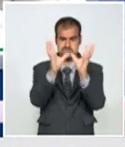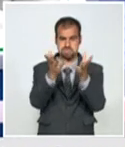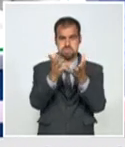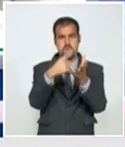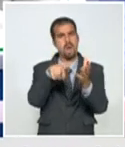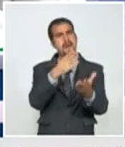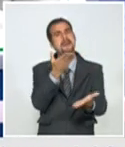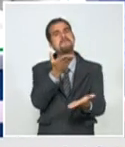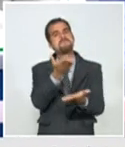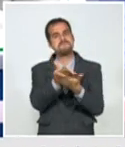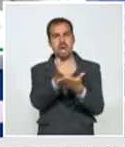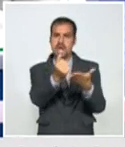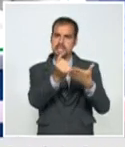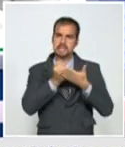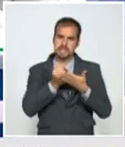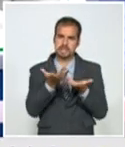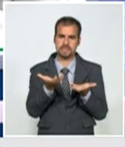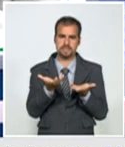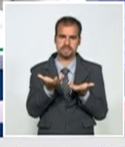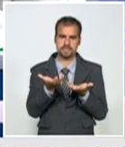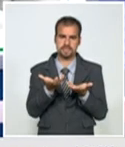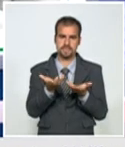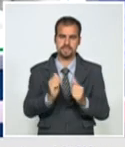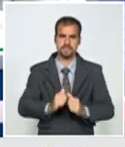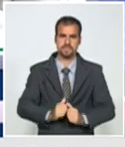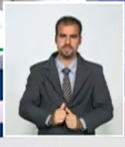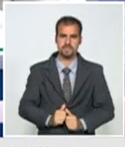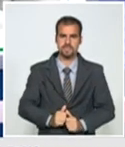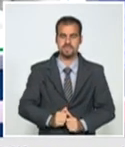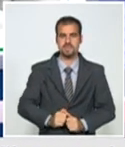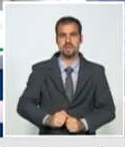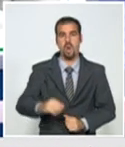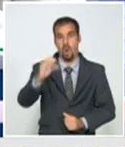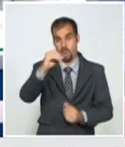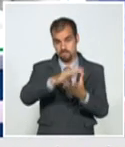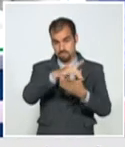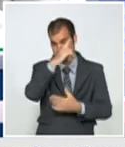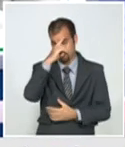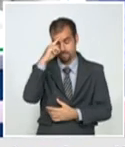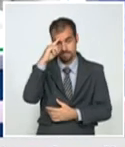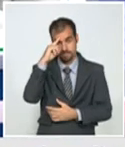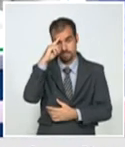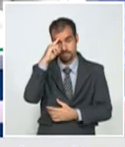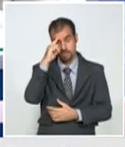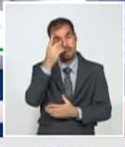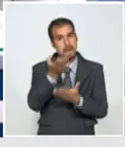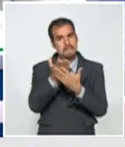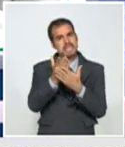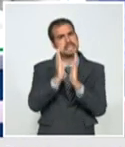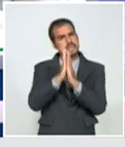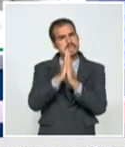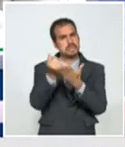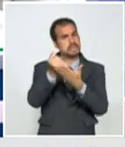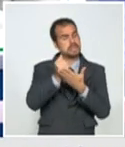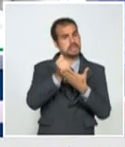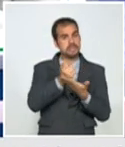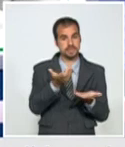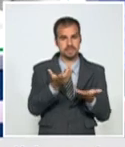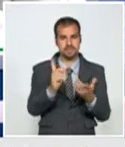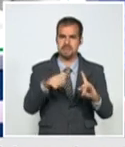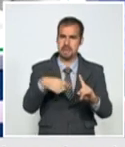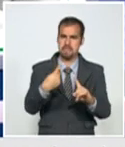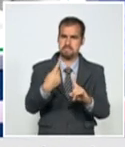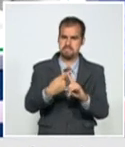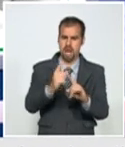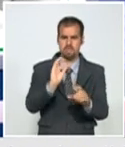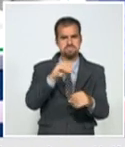el apoyo y la ayuda de la Organización Mundial de la Salud y además más cohesión e inserción en